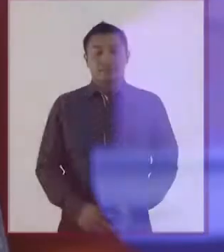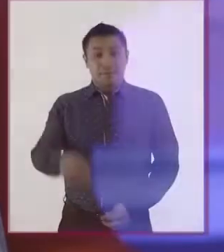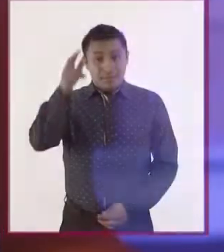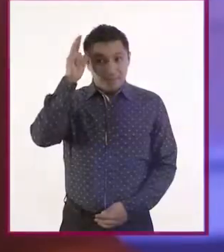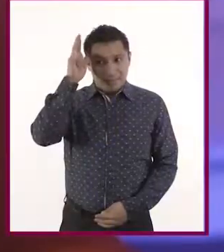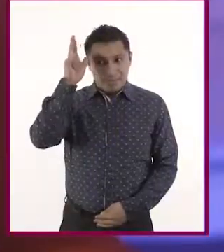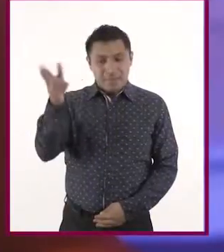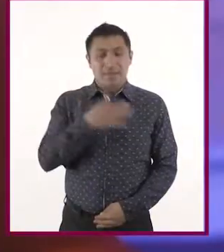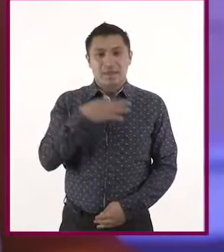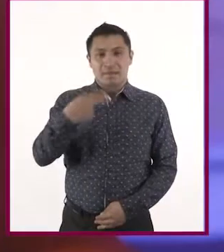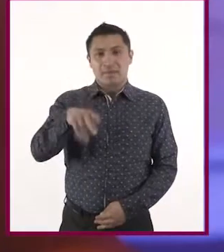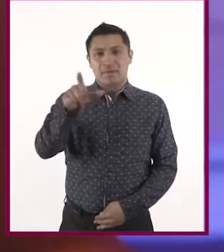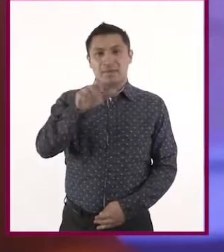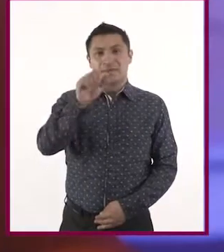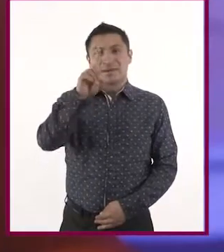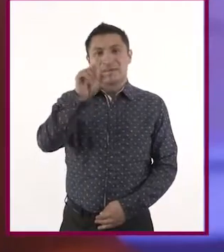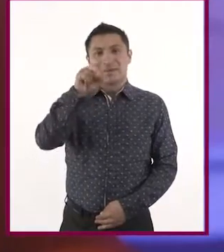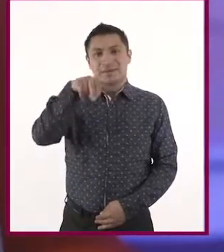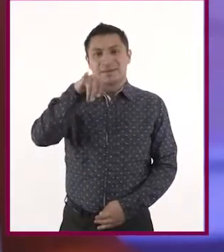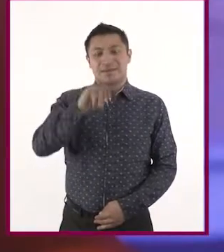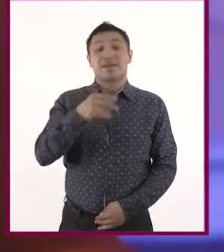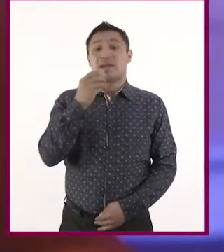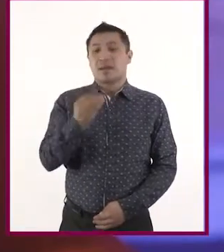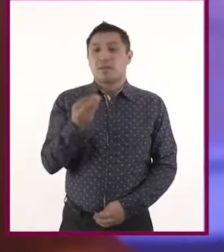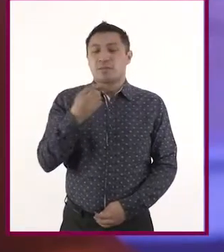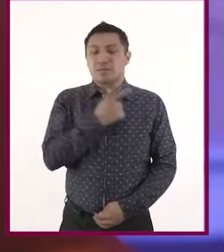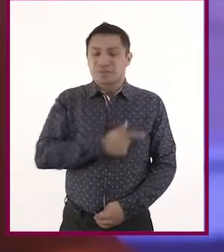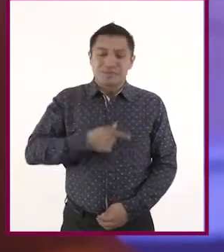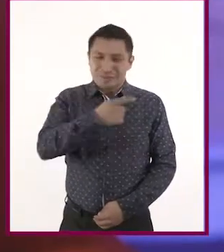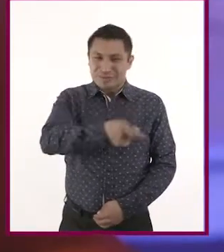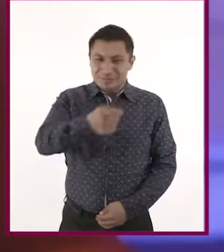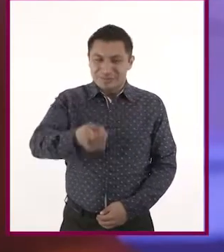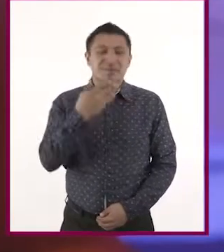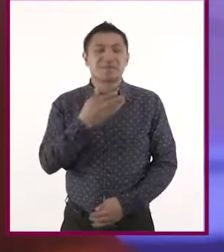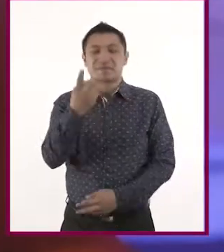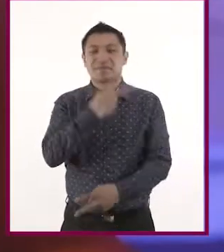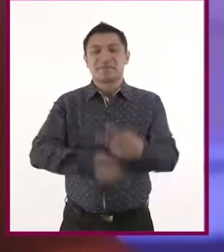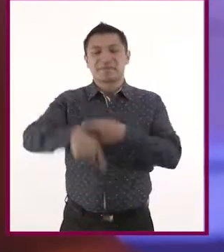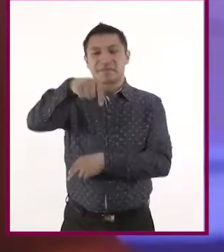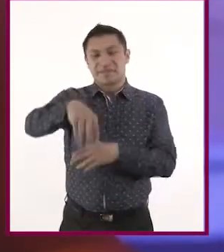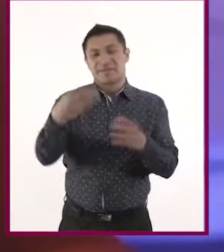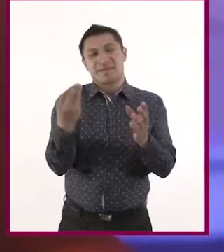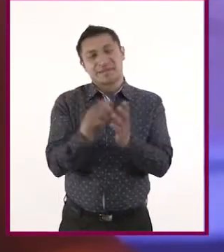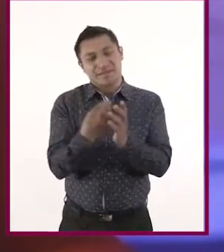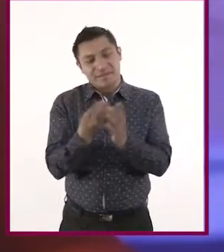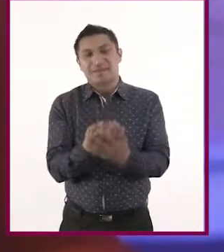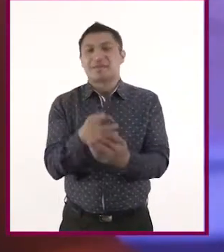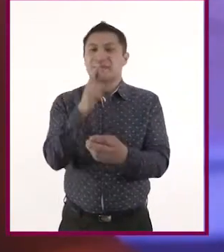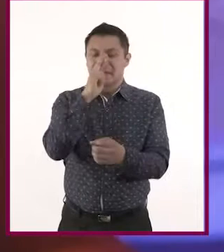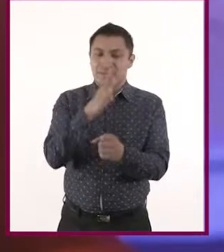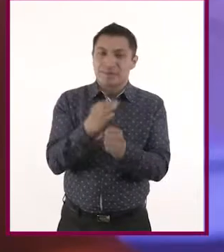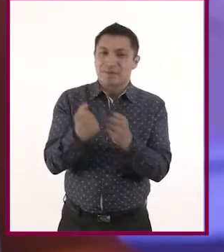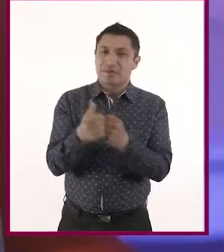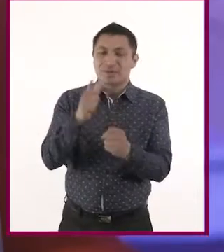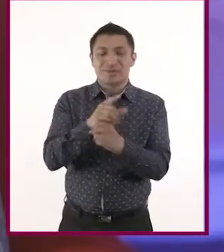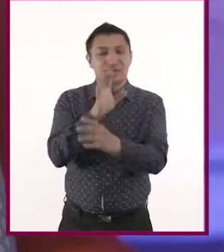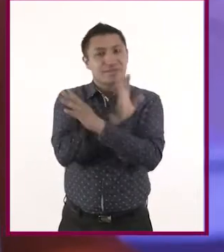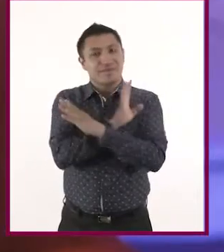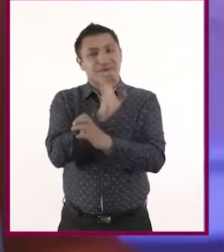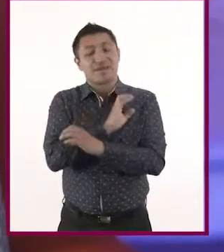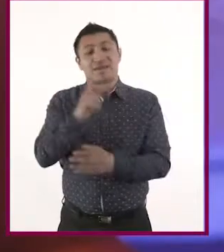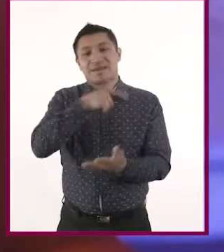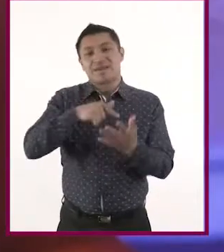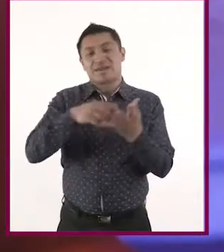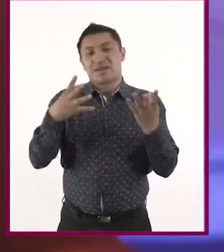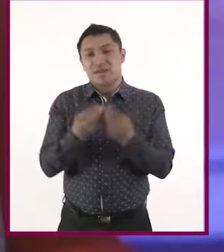Hola, yo soy Shadani y les saludo con mucho gusto para darles la bienvenida a un programa más de responsabilidad social, cívica y ética, un espacio en el que reflexionamos